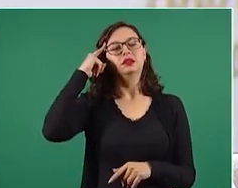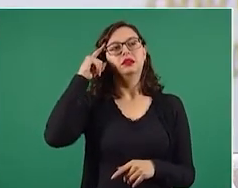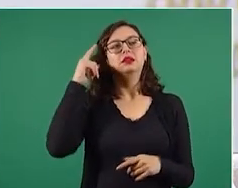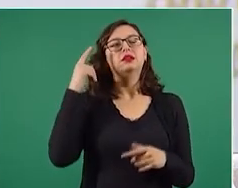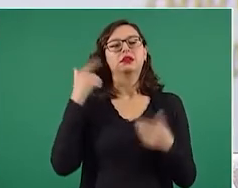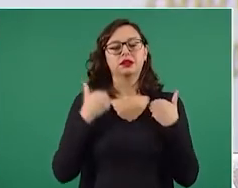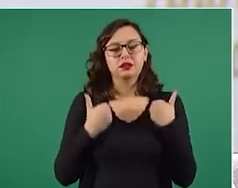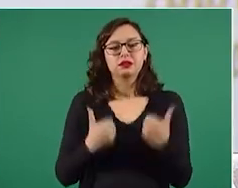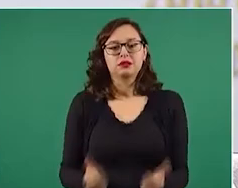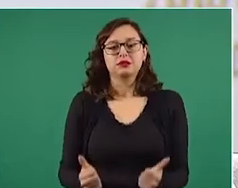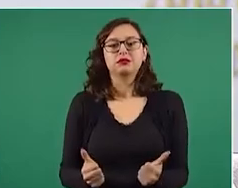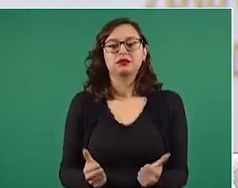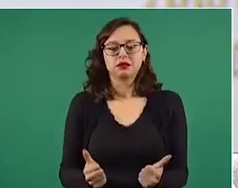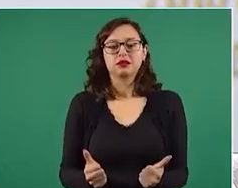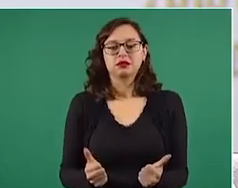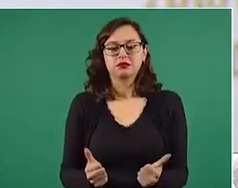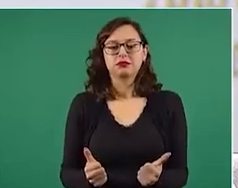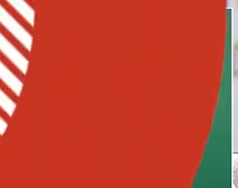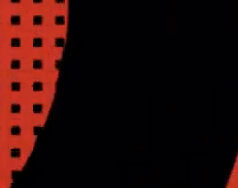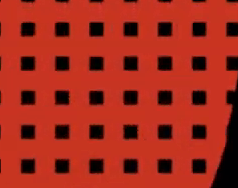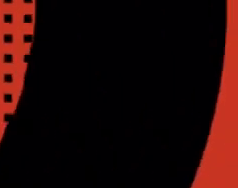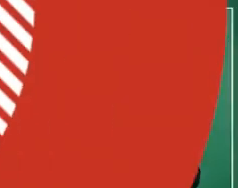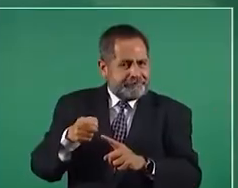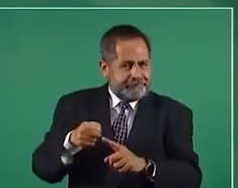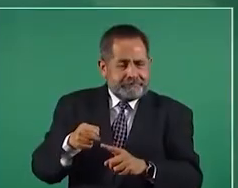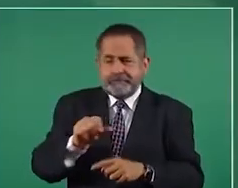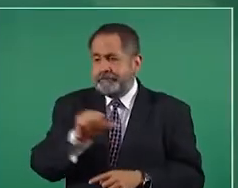fue también cambiando.